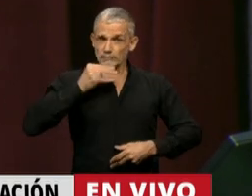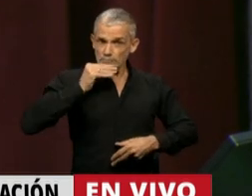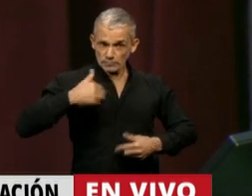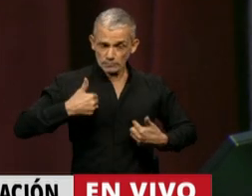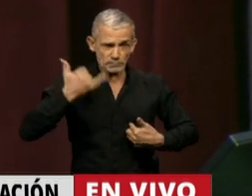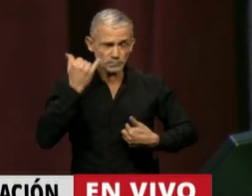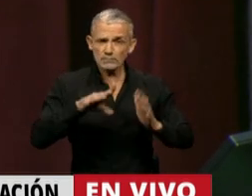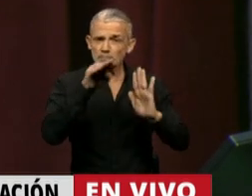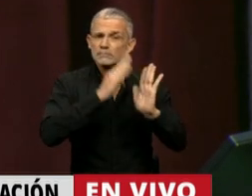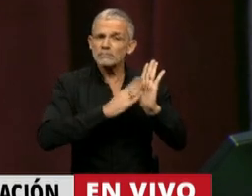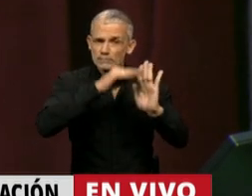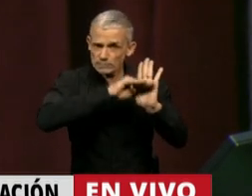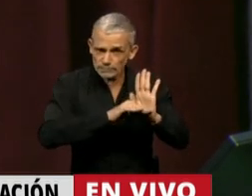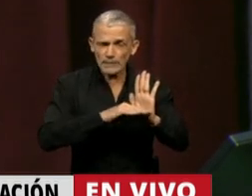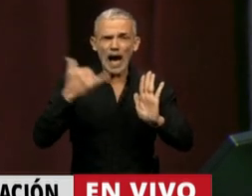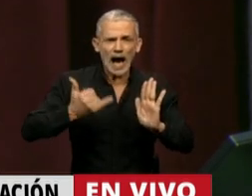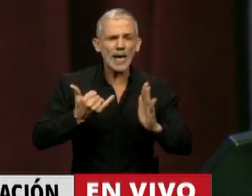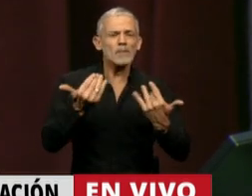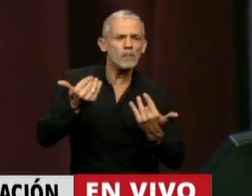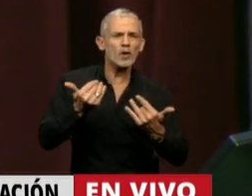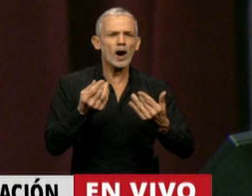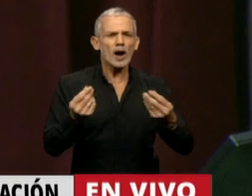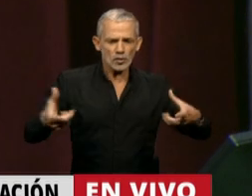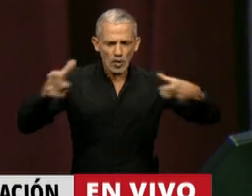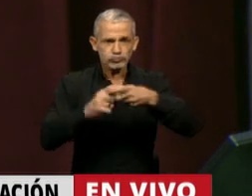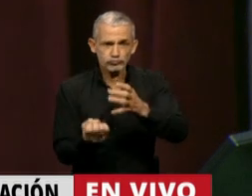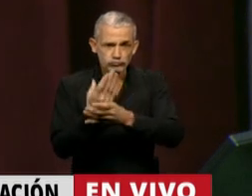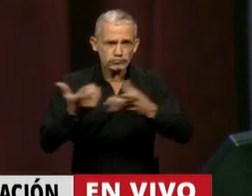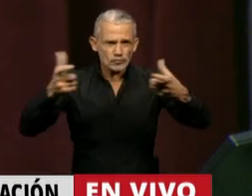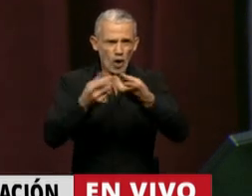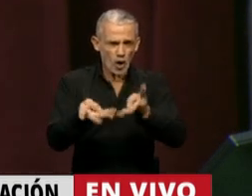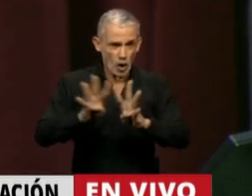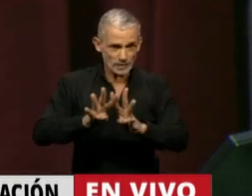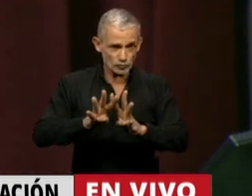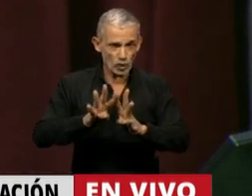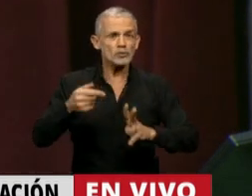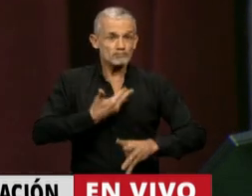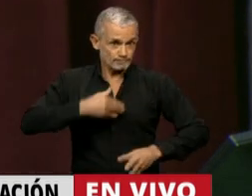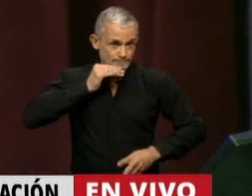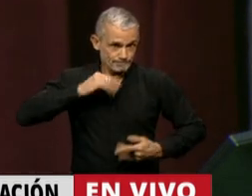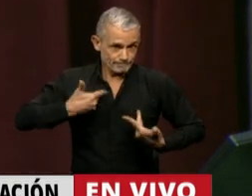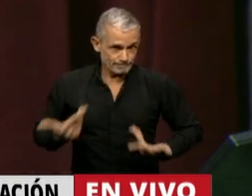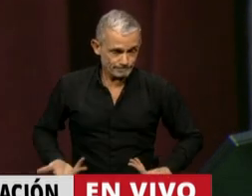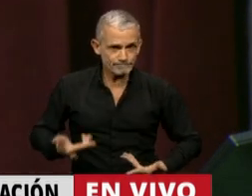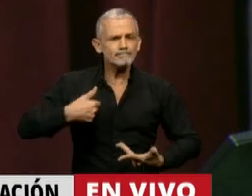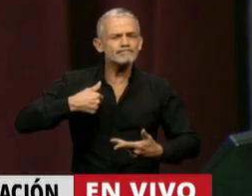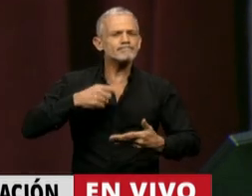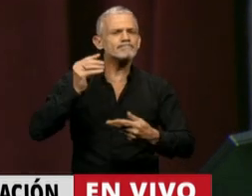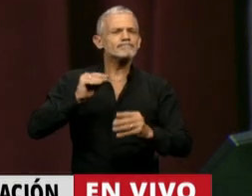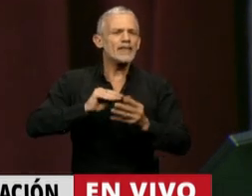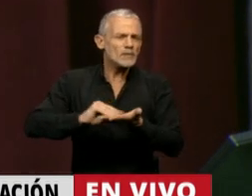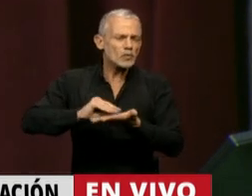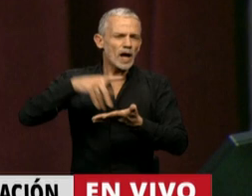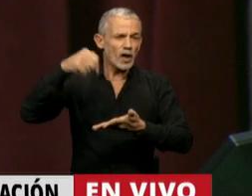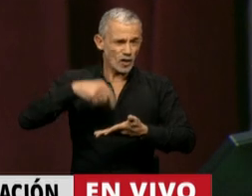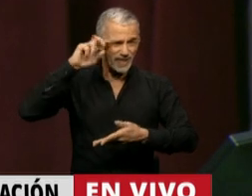se encuentra reglamentariamente facultada para proceder a su Constitución por ello el presidente de la honorable cámara de diputados de la